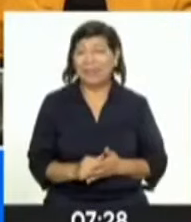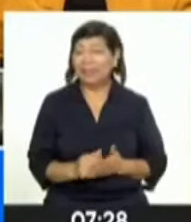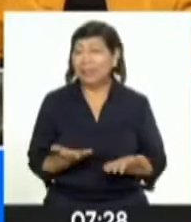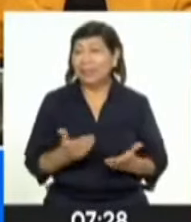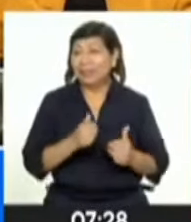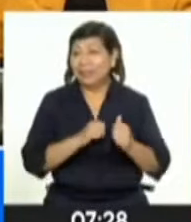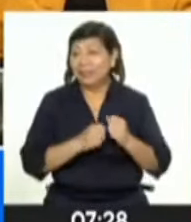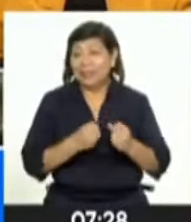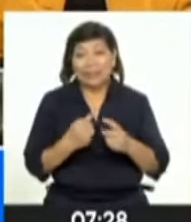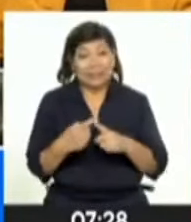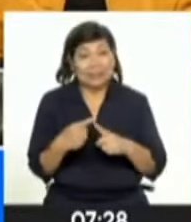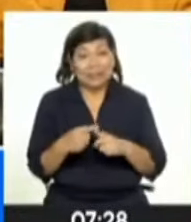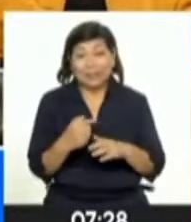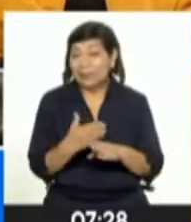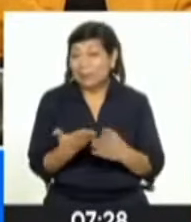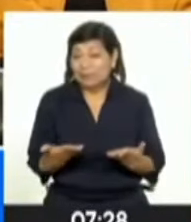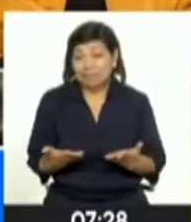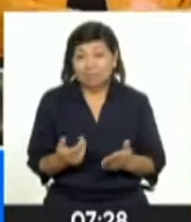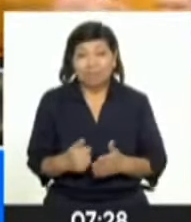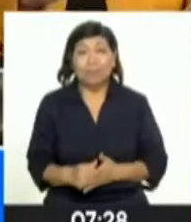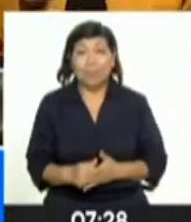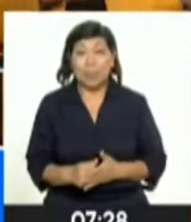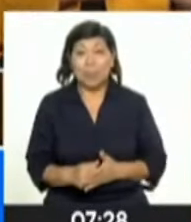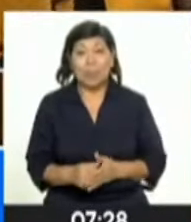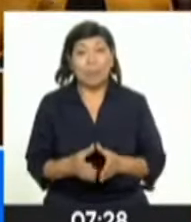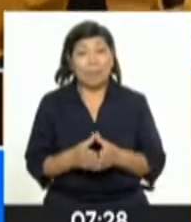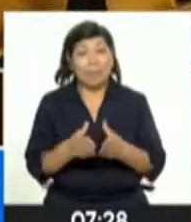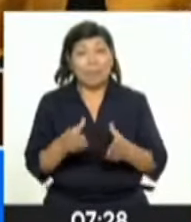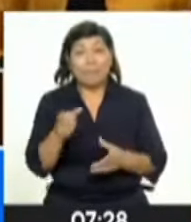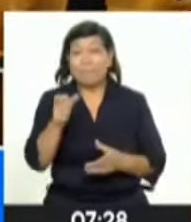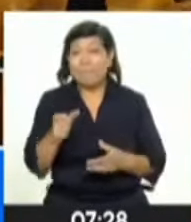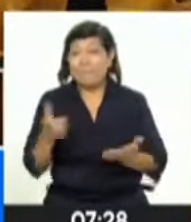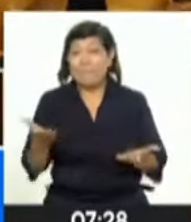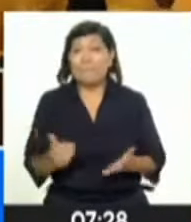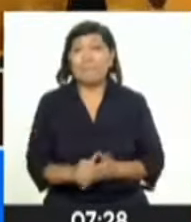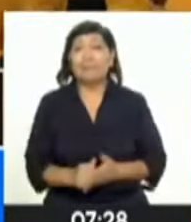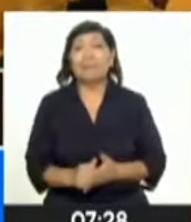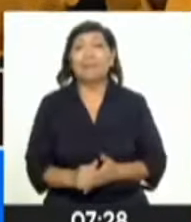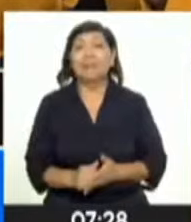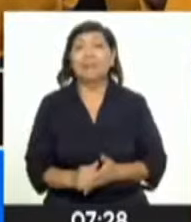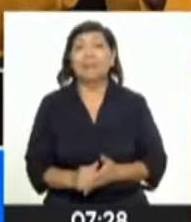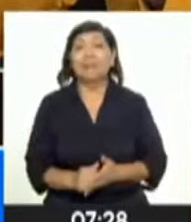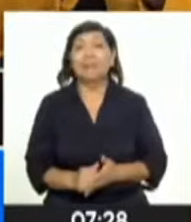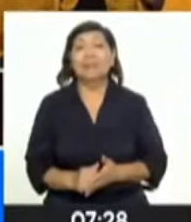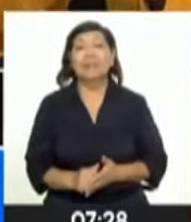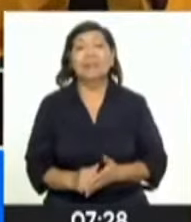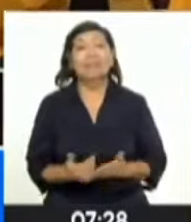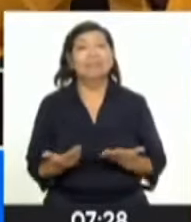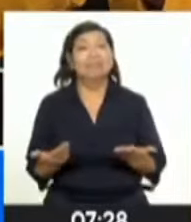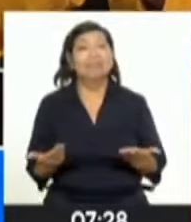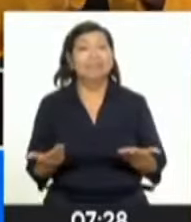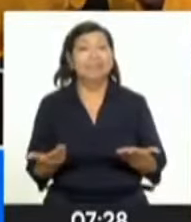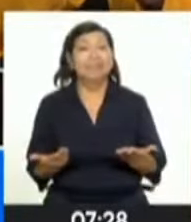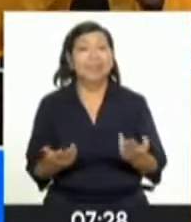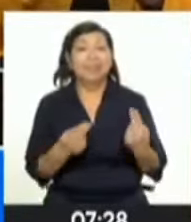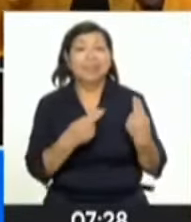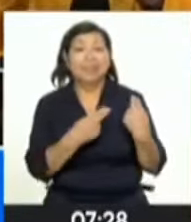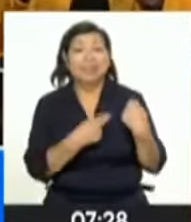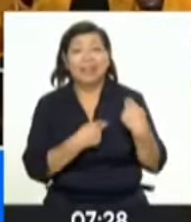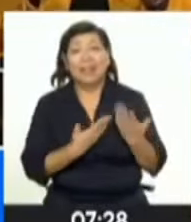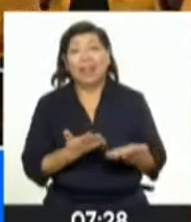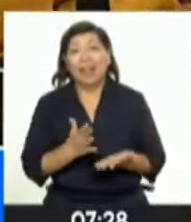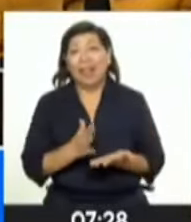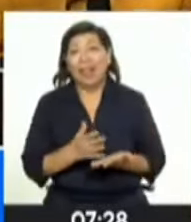nos afecta de diversas maneras, y creo que a la gran mayoría, sobre todo a los que tenemos en las manos y estamos a